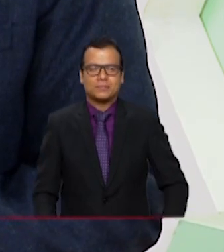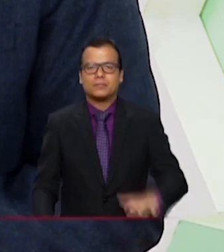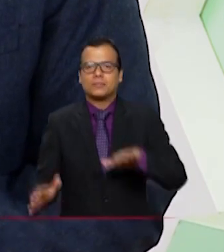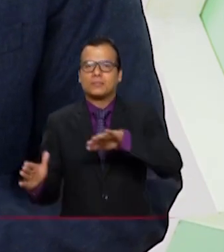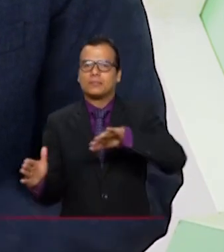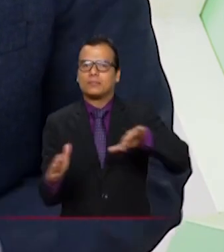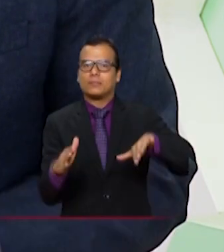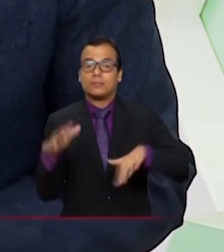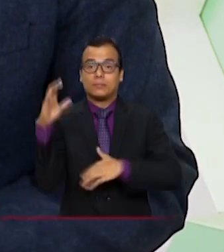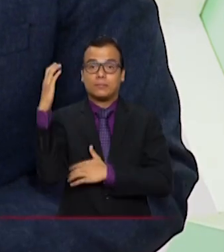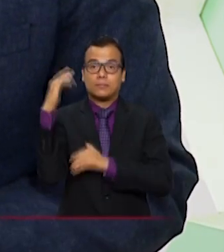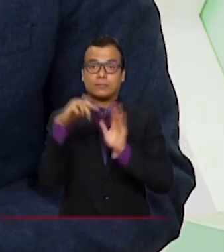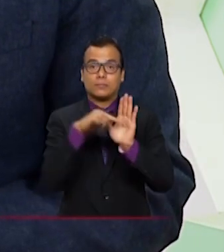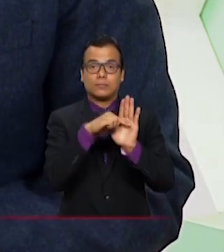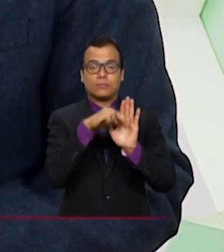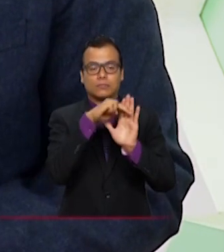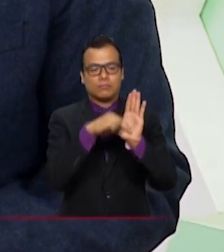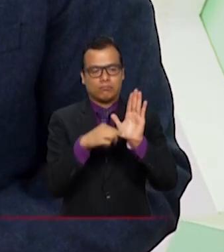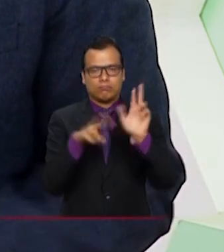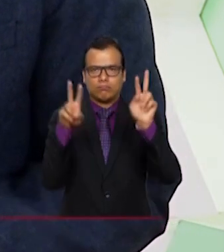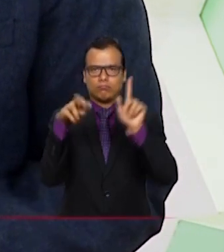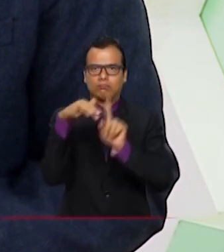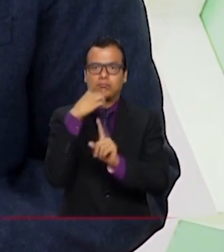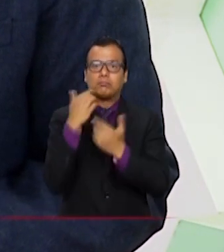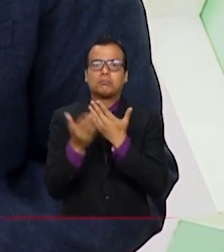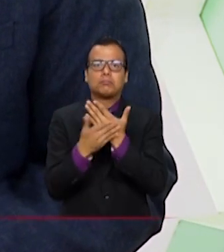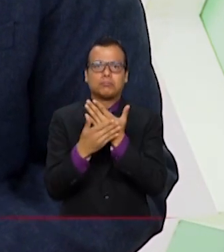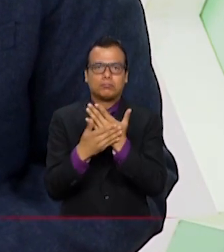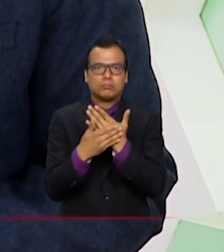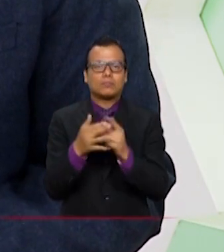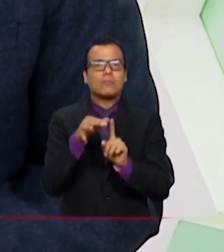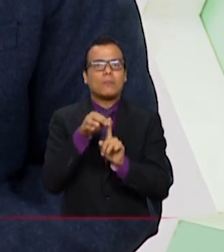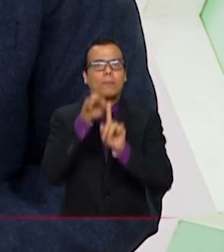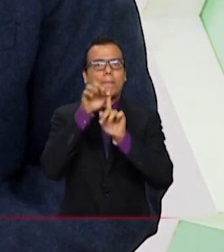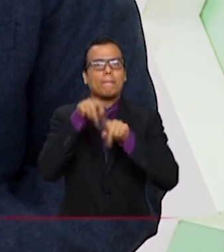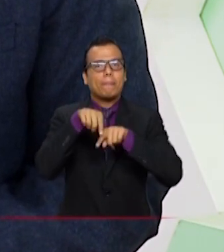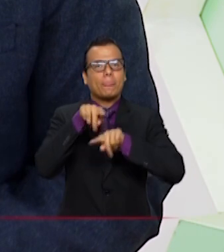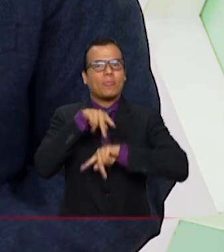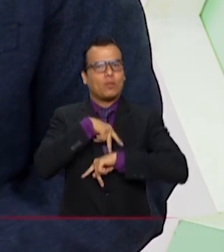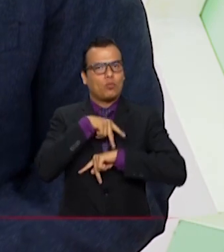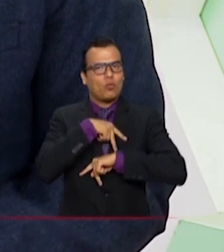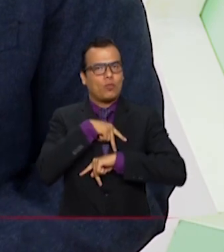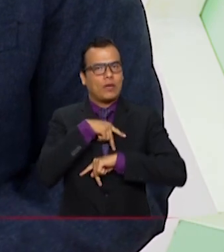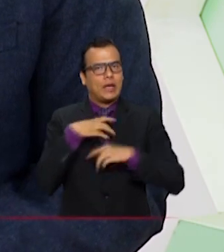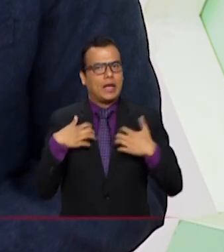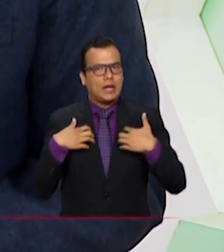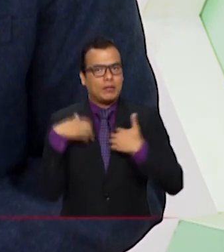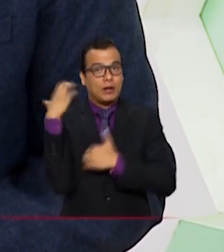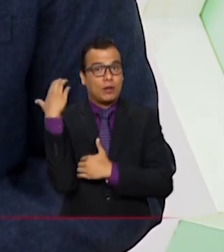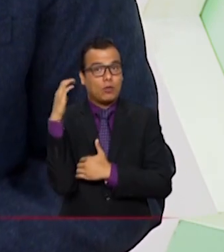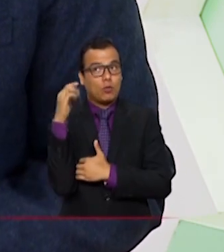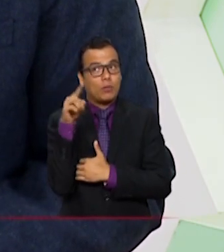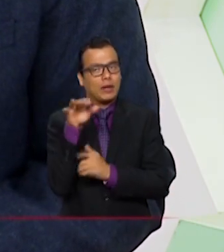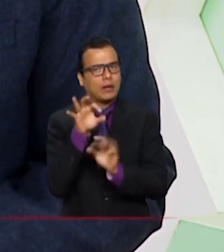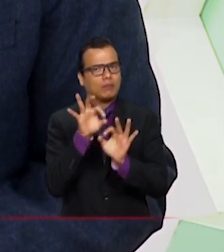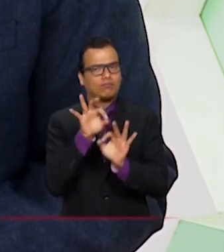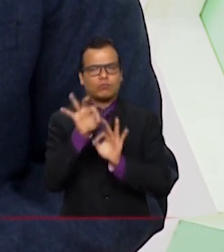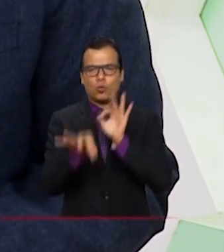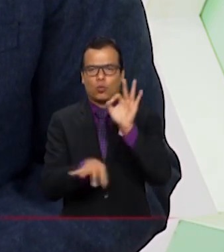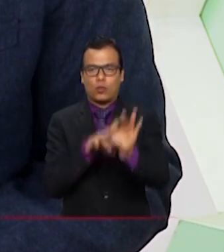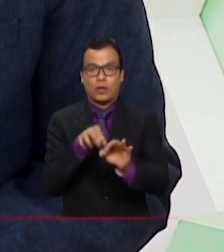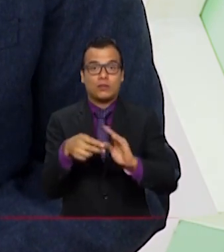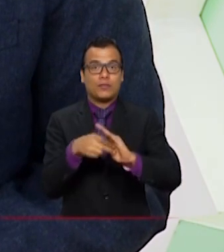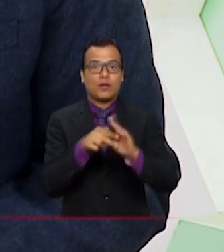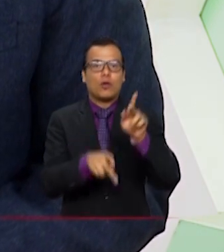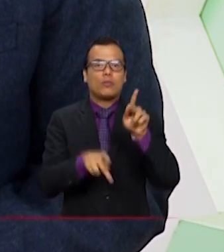En Colombia, la normativa ambiental garantiza la protección de las especies nativas, prohibiendo la tenencia de fauna silvestre como